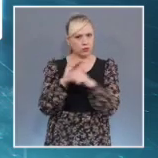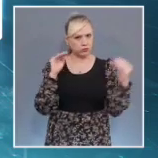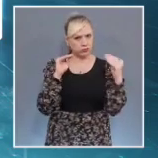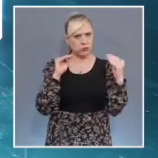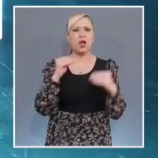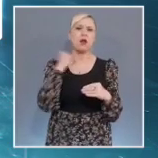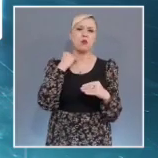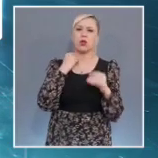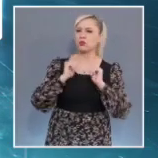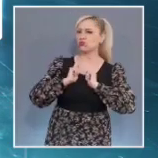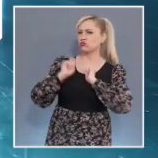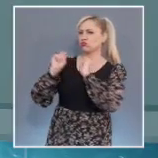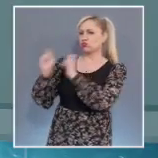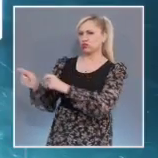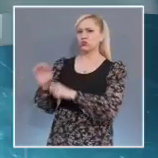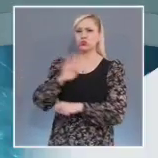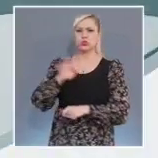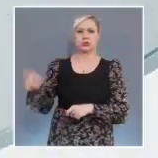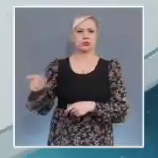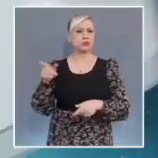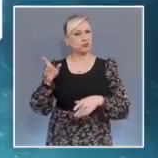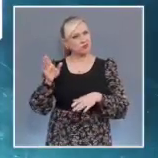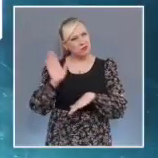recursos en un juicio de amparo.